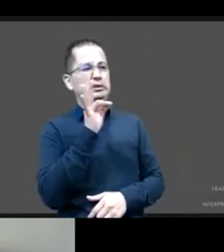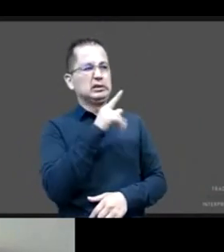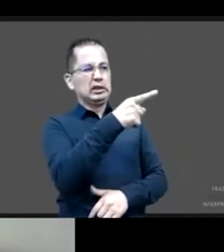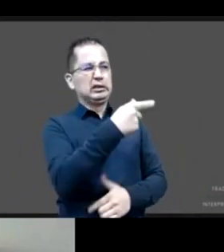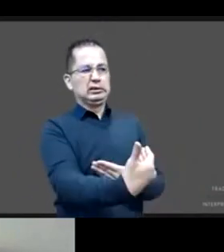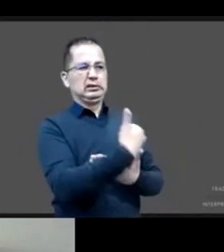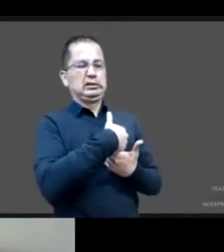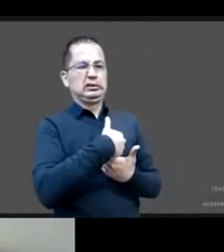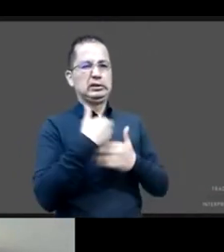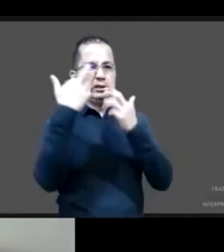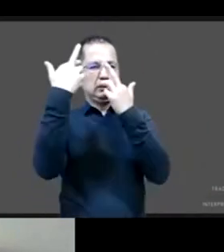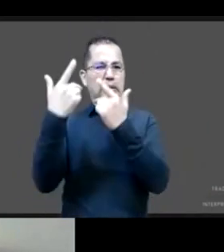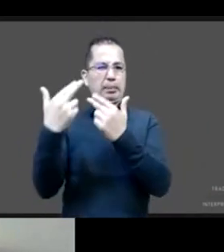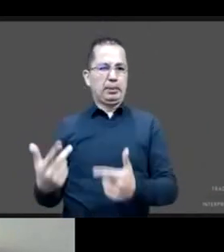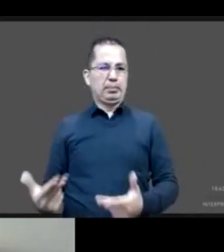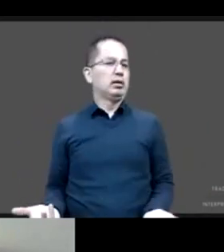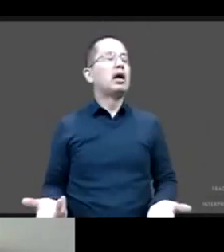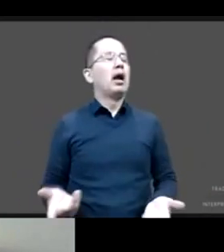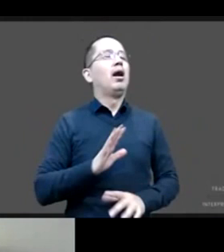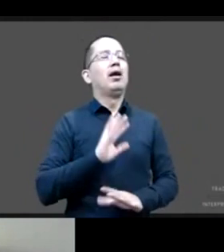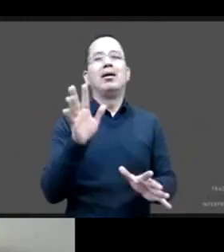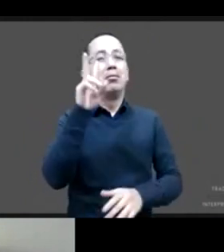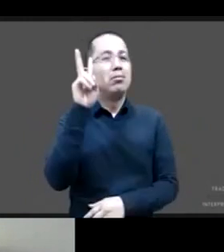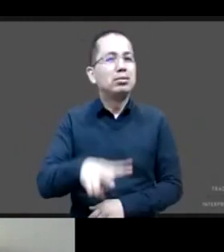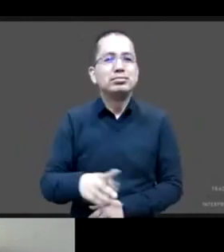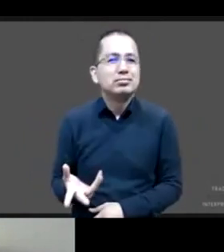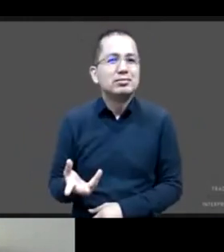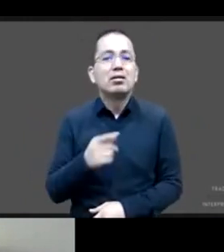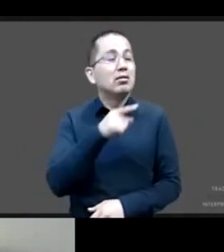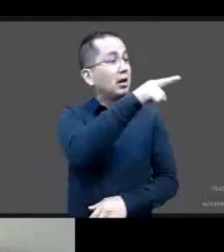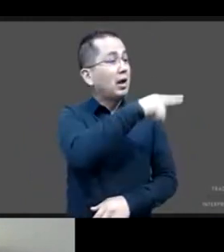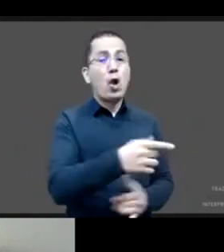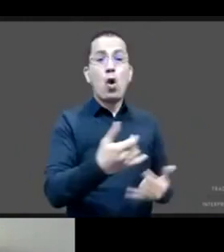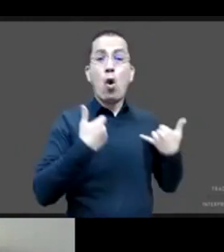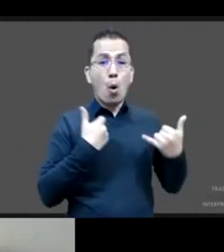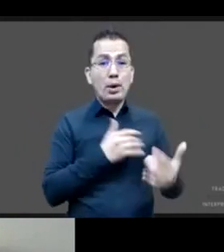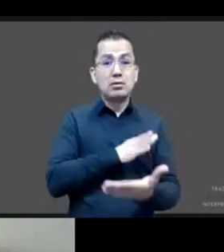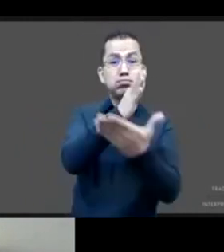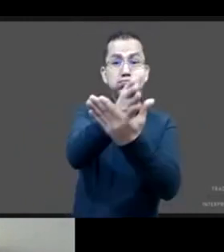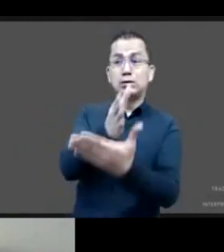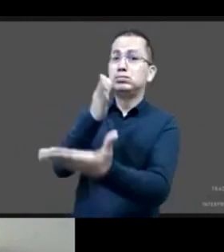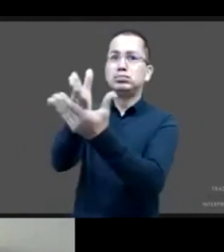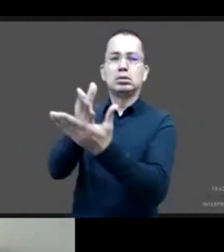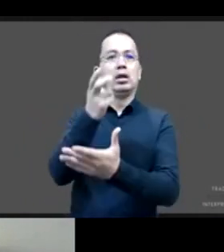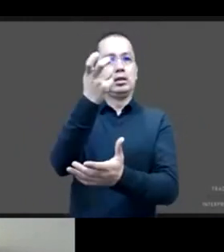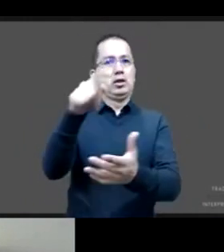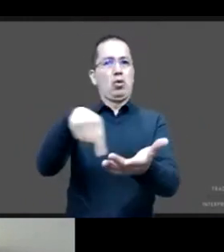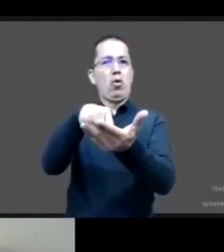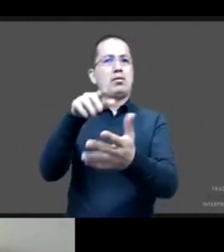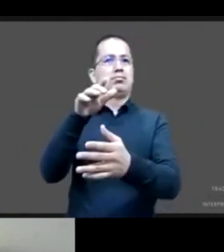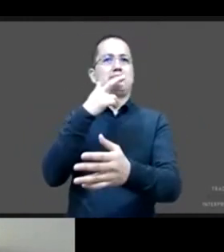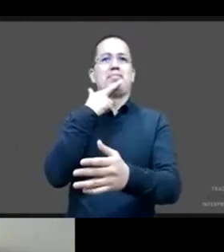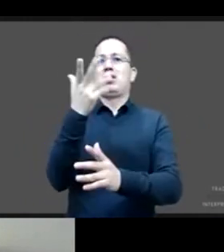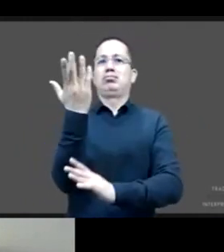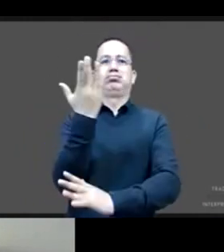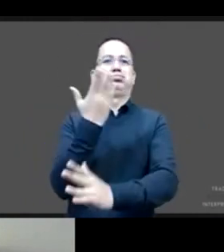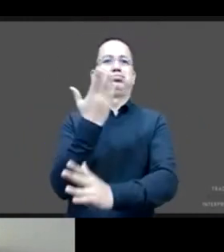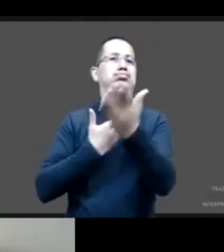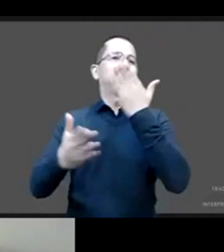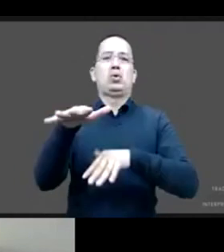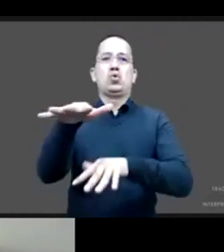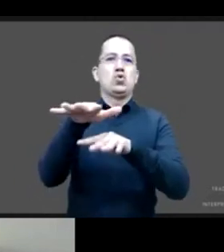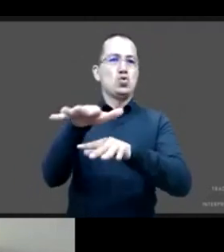y finalmente y no es así lo construyen le dan vida y luego yéndome muy al tema de las redes